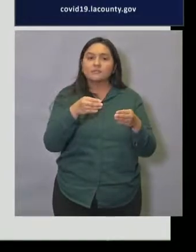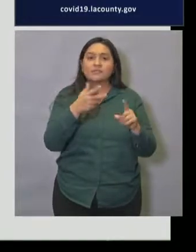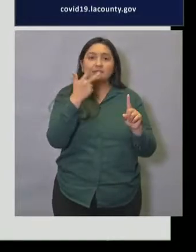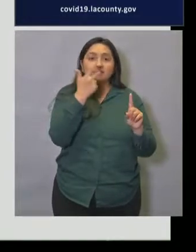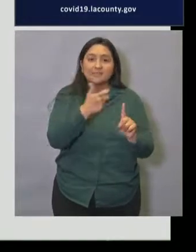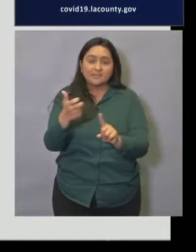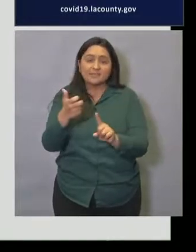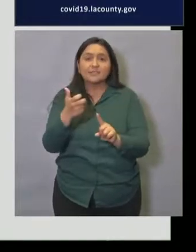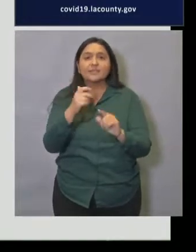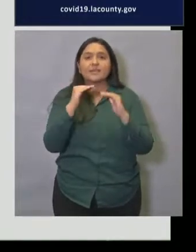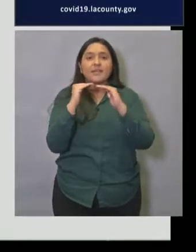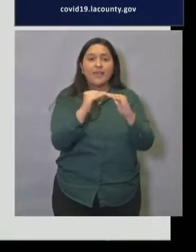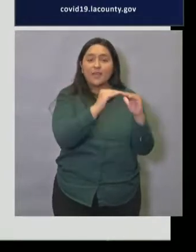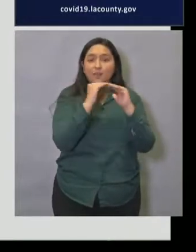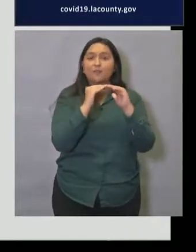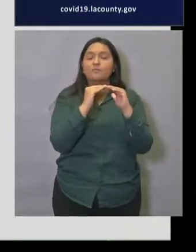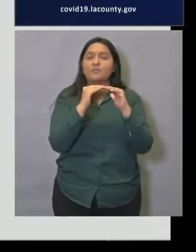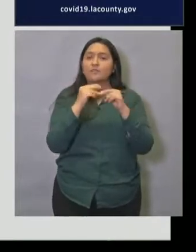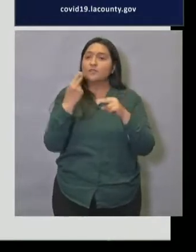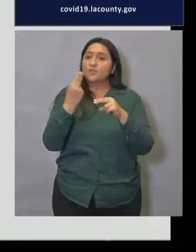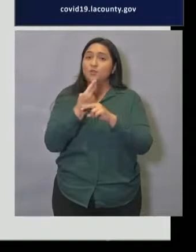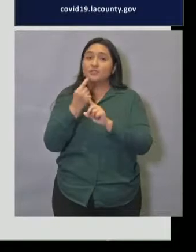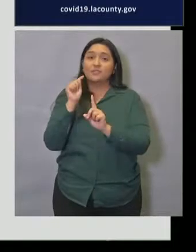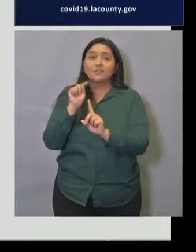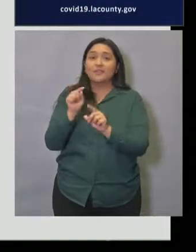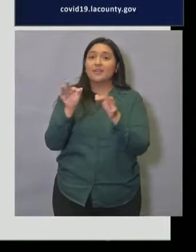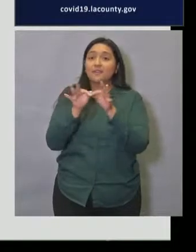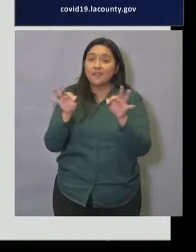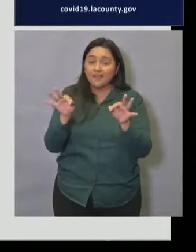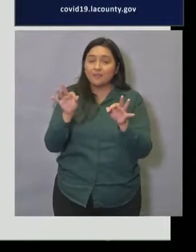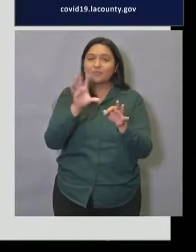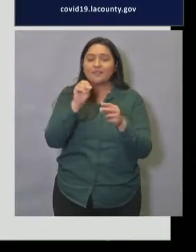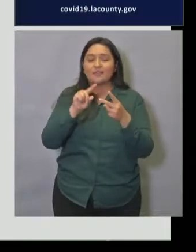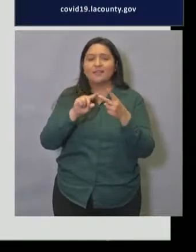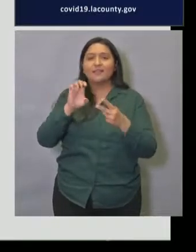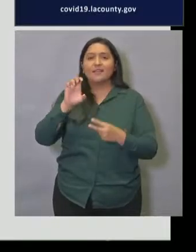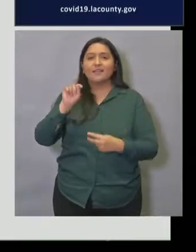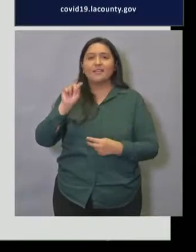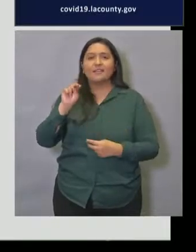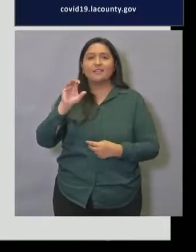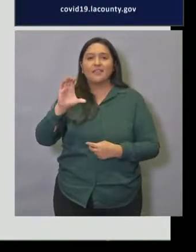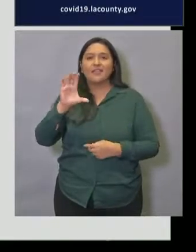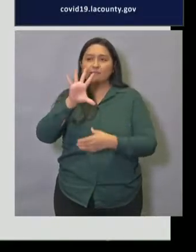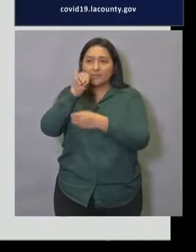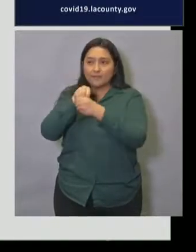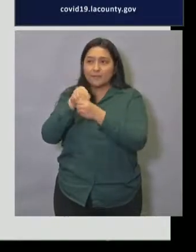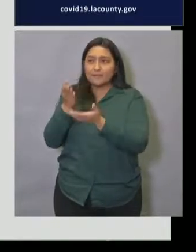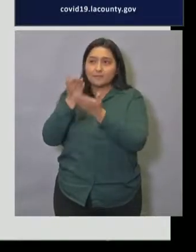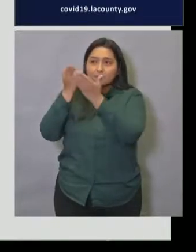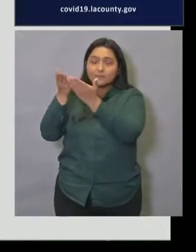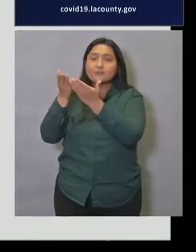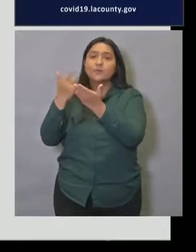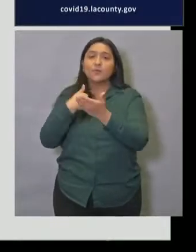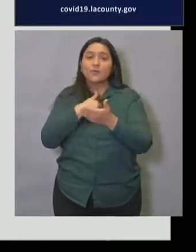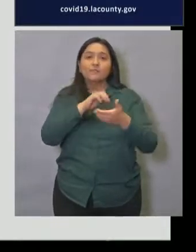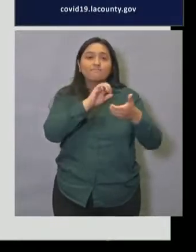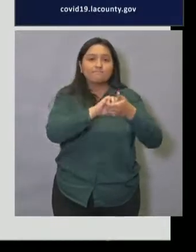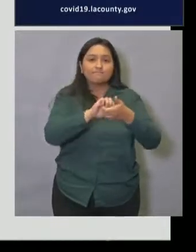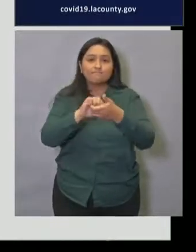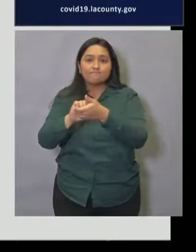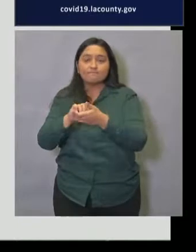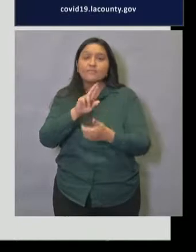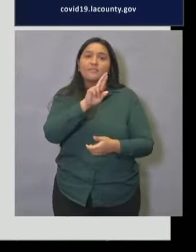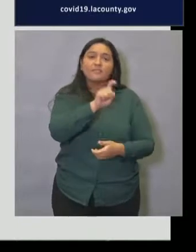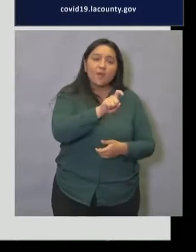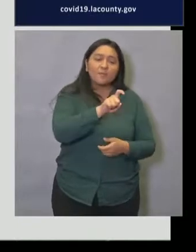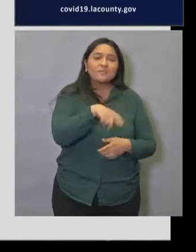vacunas, usando idiomas y origen étnico en un plan, trabajando con organizaciones, farmacias independientes y